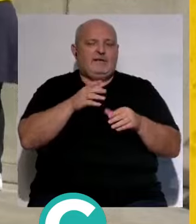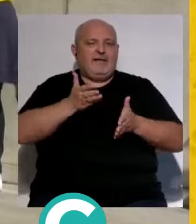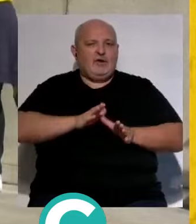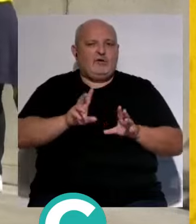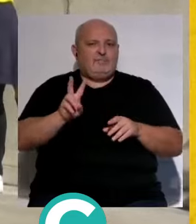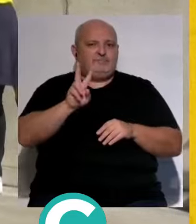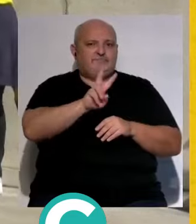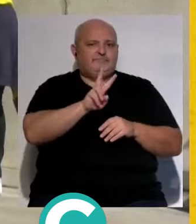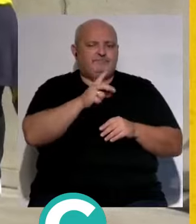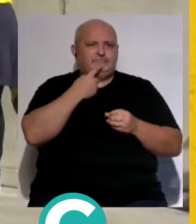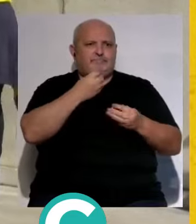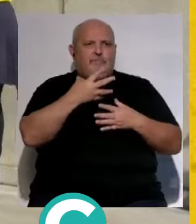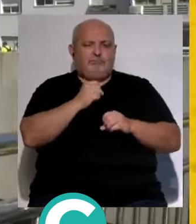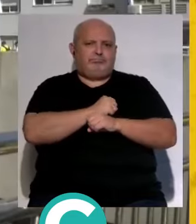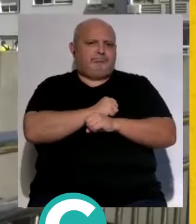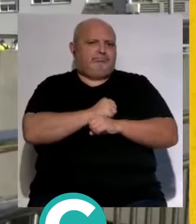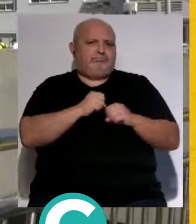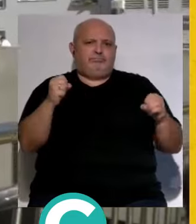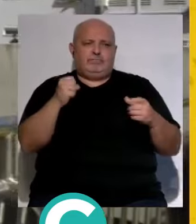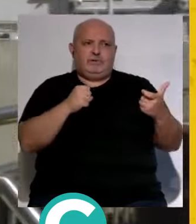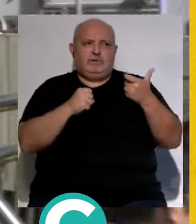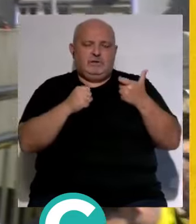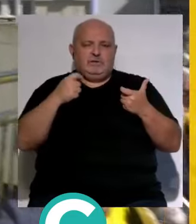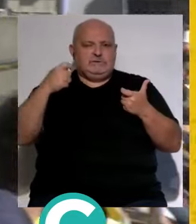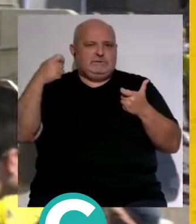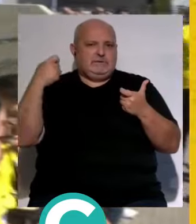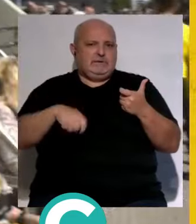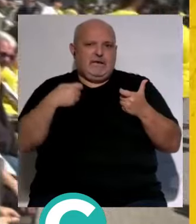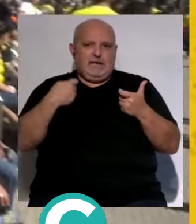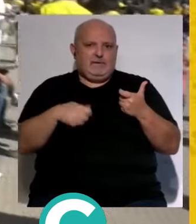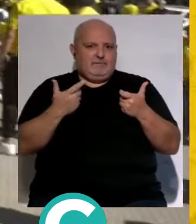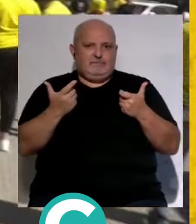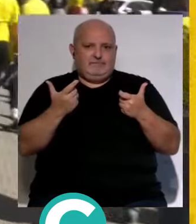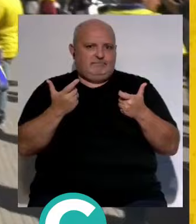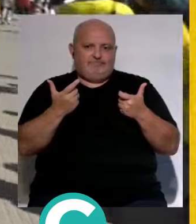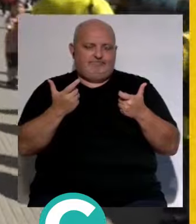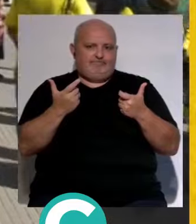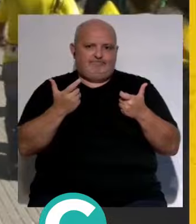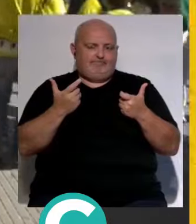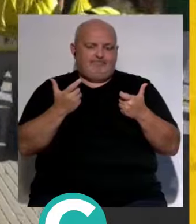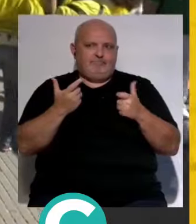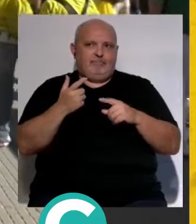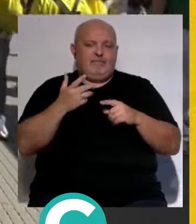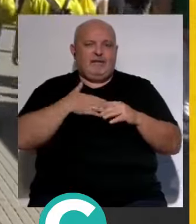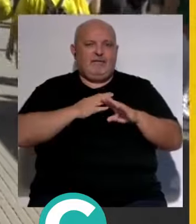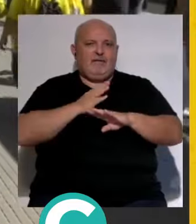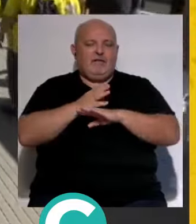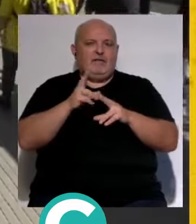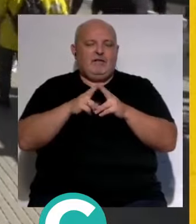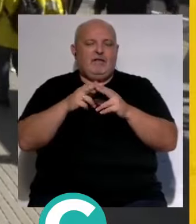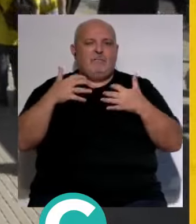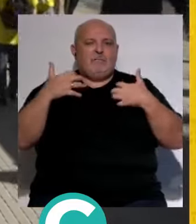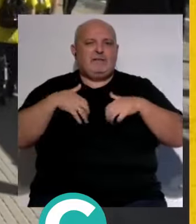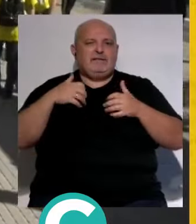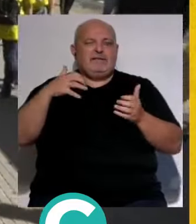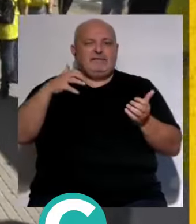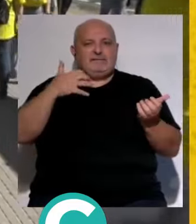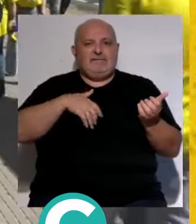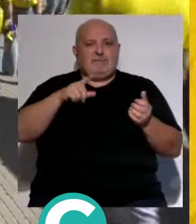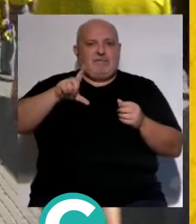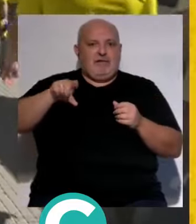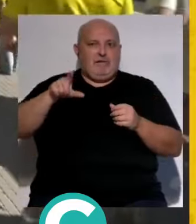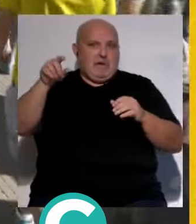hijo, y me dice, es que es imposible con los precios que es que casi le sale mejor hacerse socio del Betis o del Sevilla,